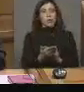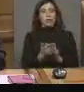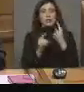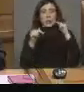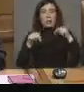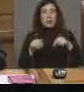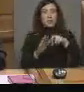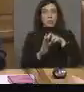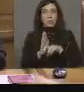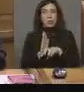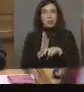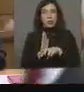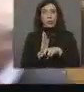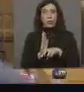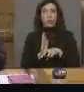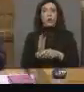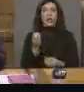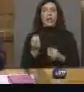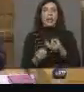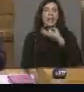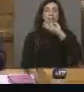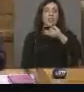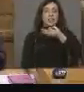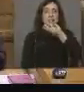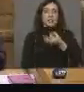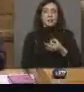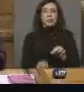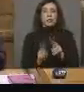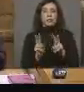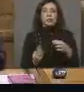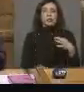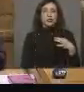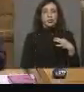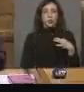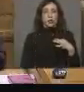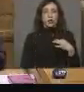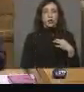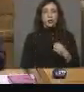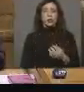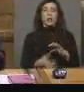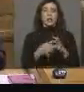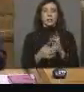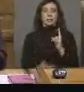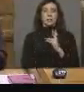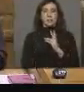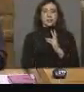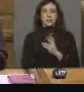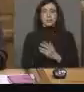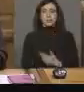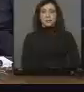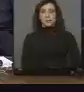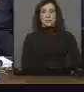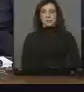en este tipo de proyectos qué es lo que estamos diciendo con respecto a la ciudadanía y nos pueda crear. Gracias, señor Parlamento.